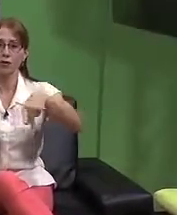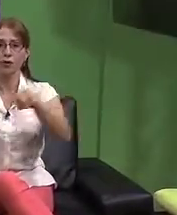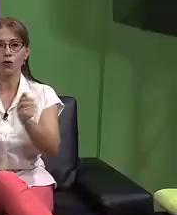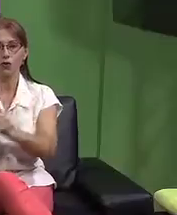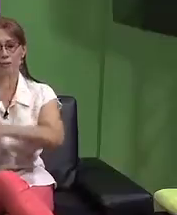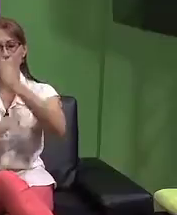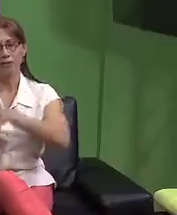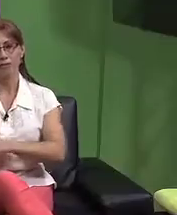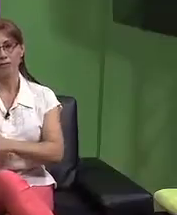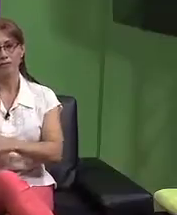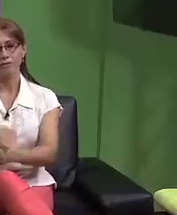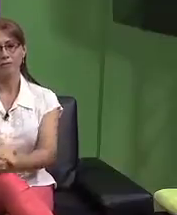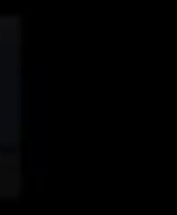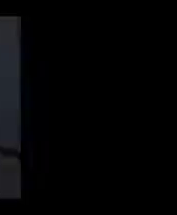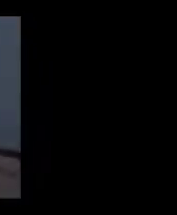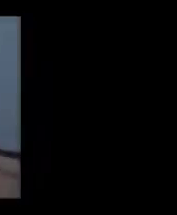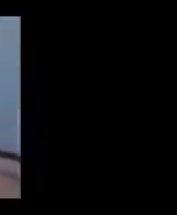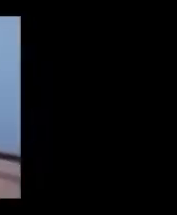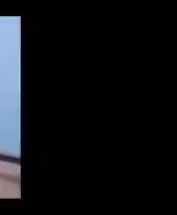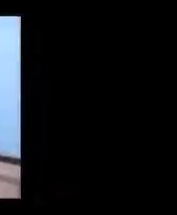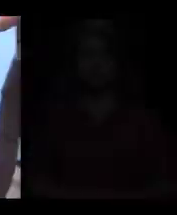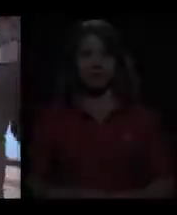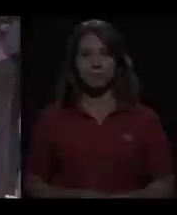personas con discapacidad.